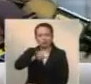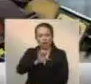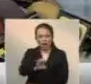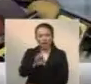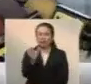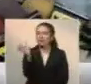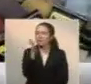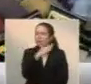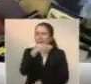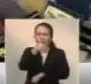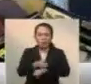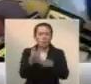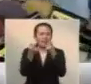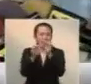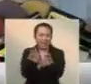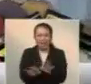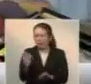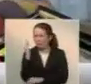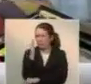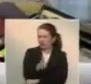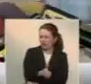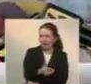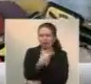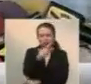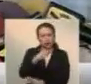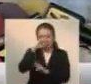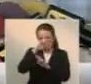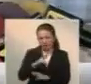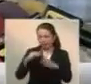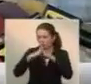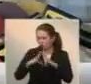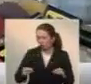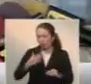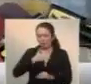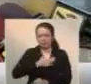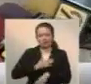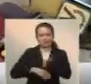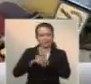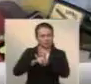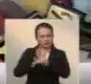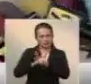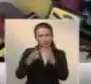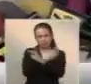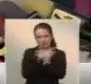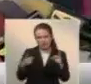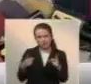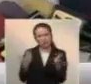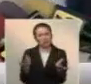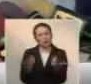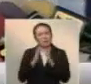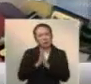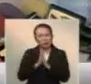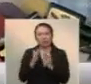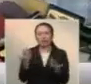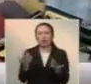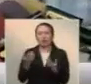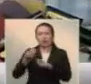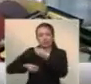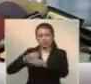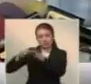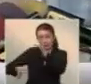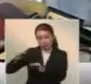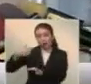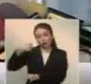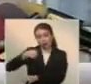penal, sin sentencia firme, me violan todos mis principios democráticos, señores. Lo que sucedió en el Tribunal Supremo de Justicia, cuando me